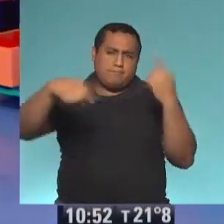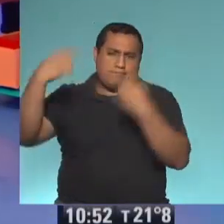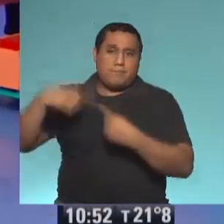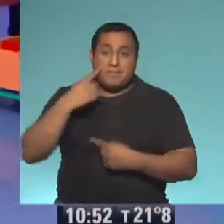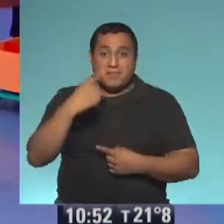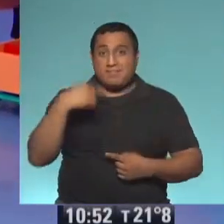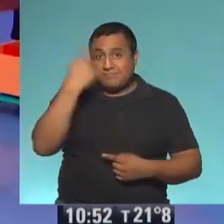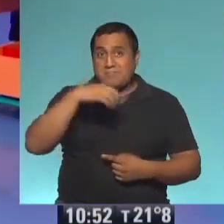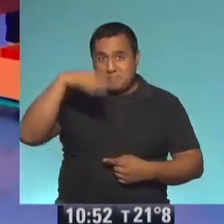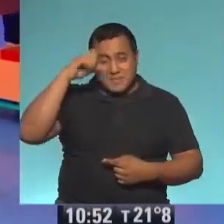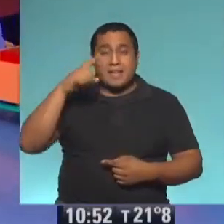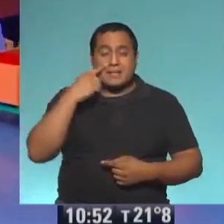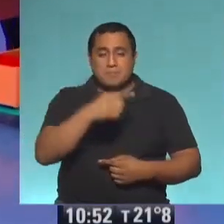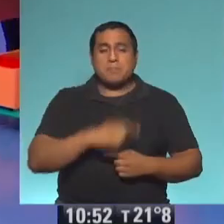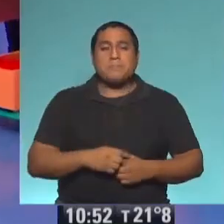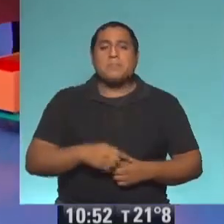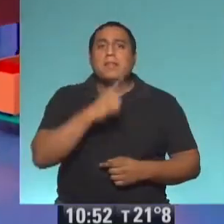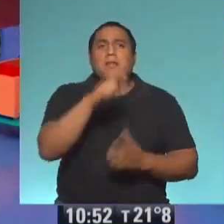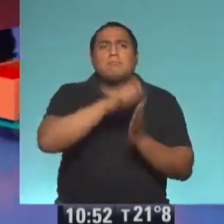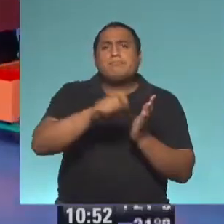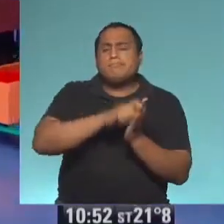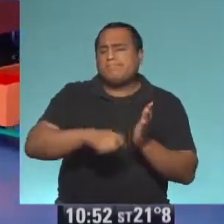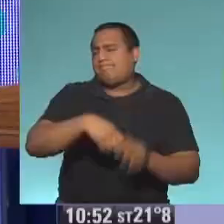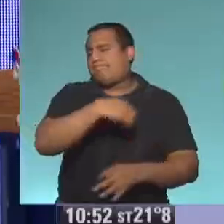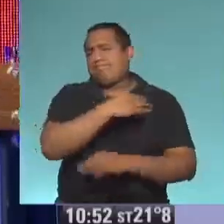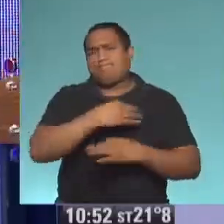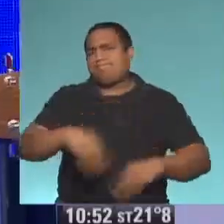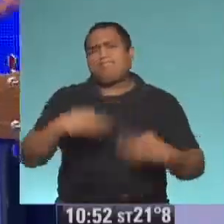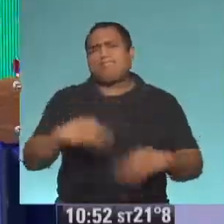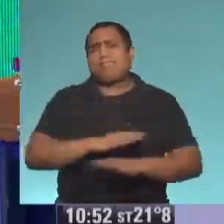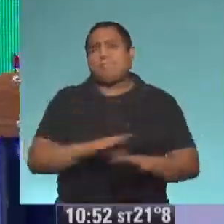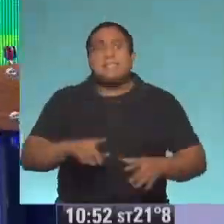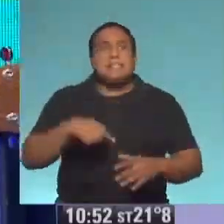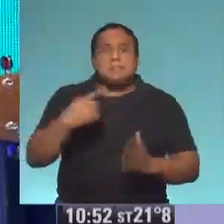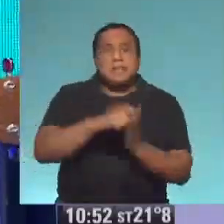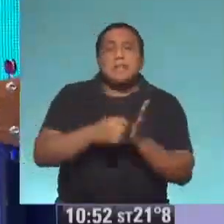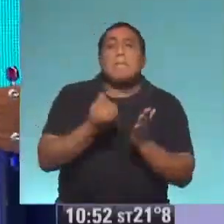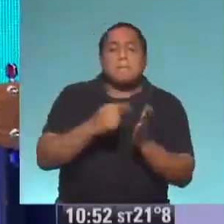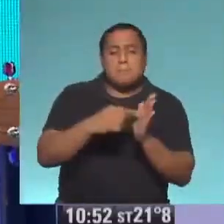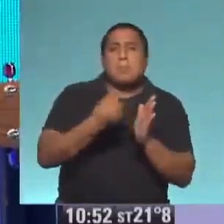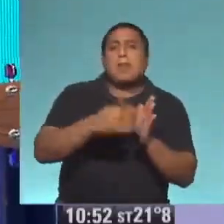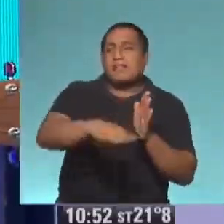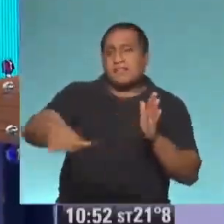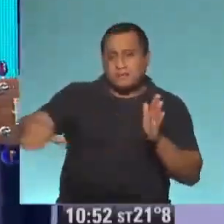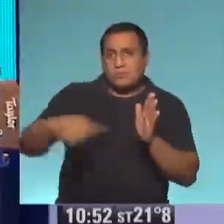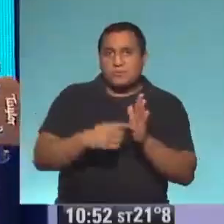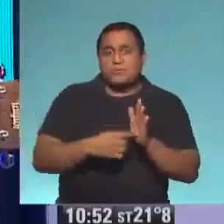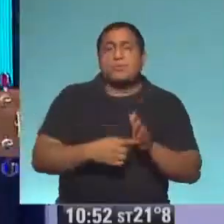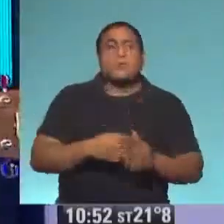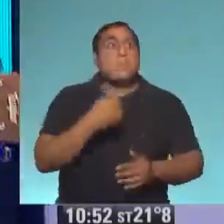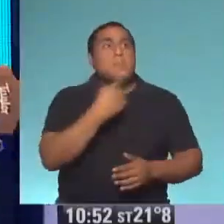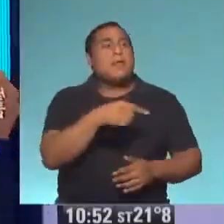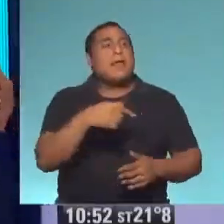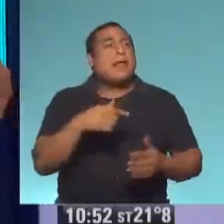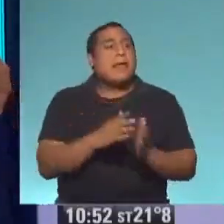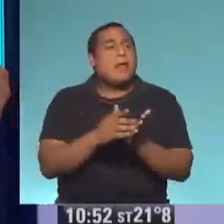miren. Meli es una escritora excepcional. Y siempre escribió para las chicas y los chicos y le dije, che, ¿tenés algún cuento, algo